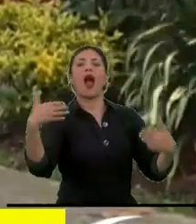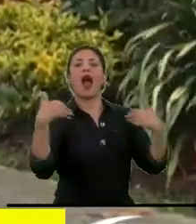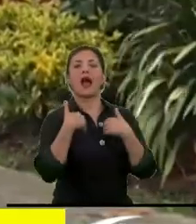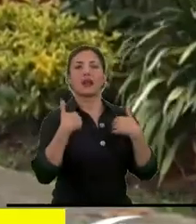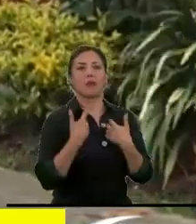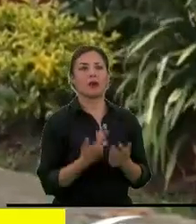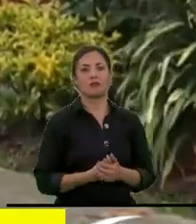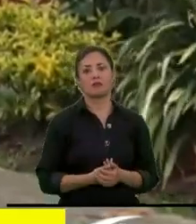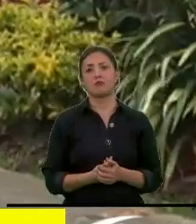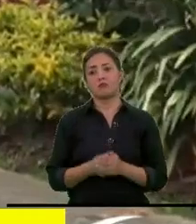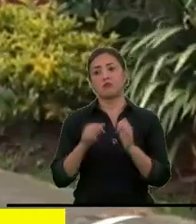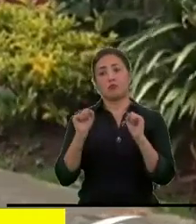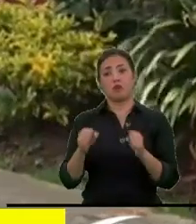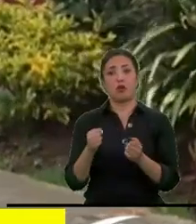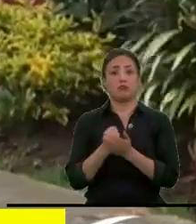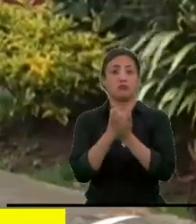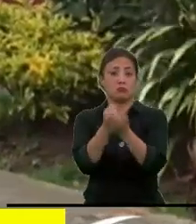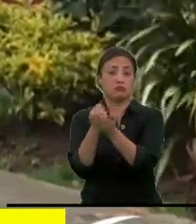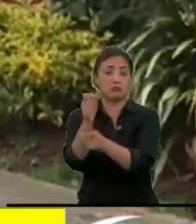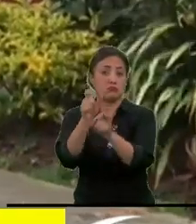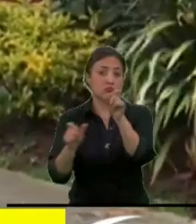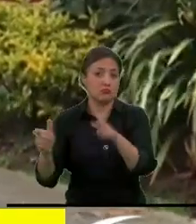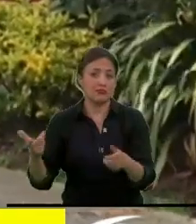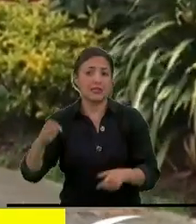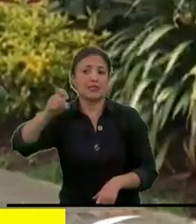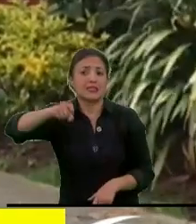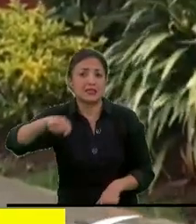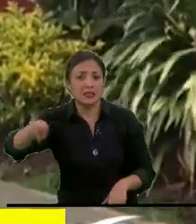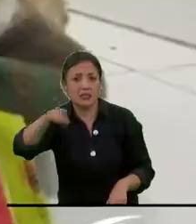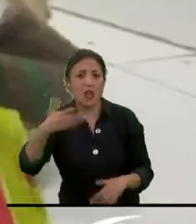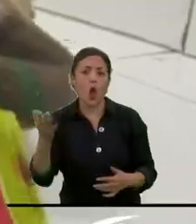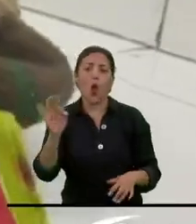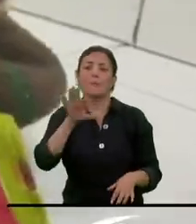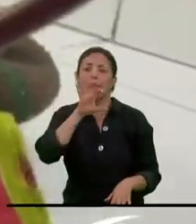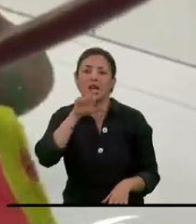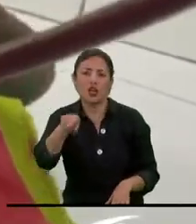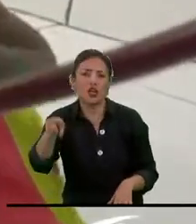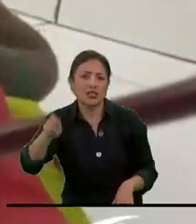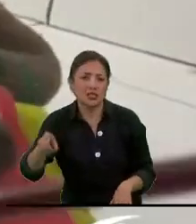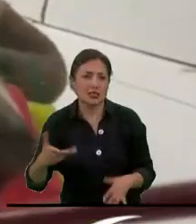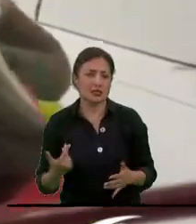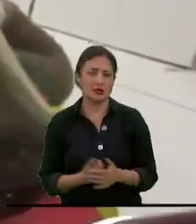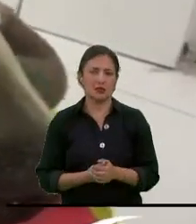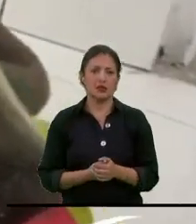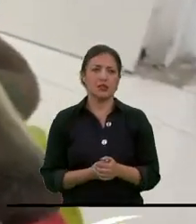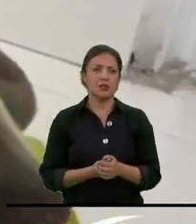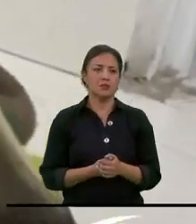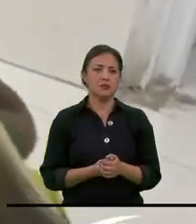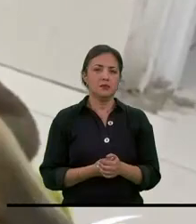Podemos ayudar a la gente que lo necesite o al perrito que lo necesite. La niña tuvo